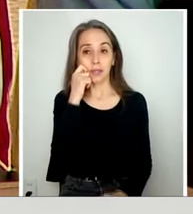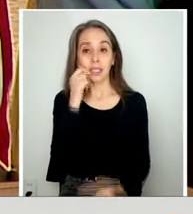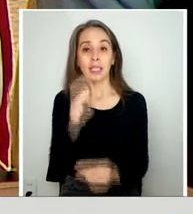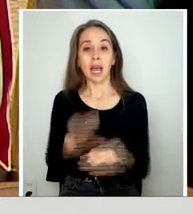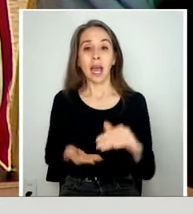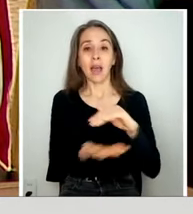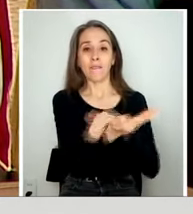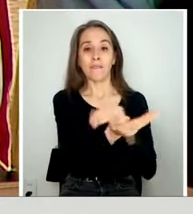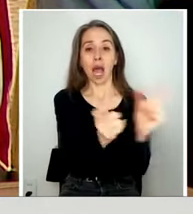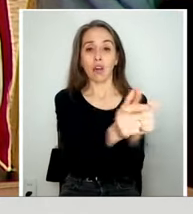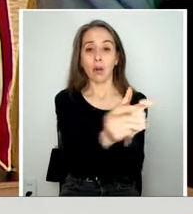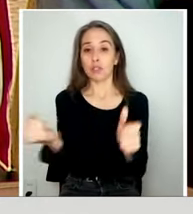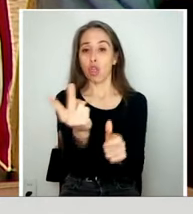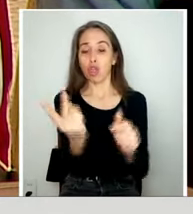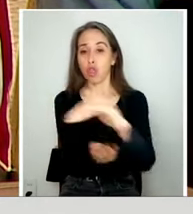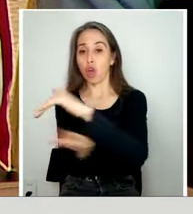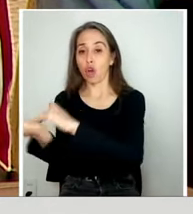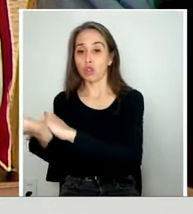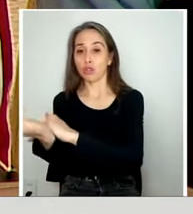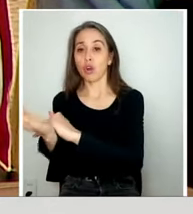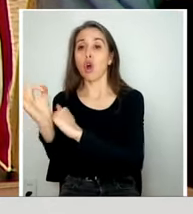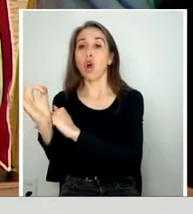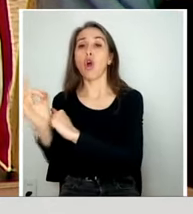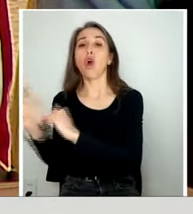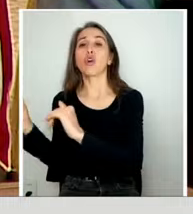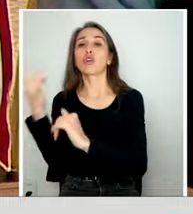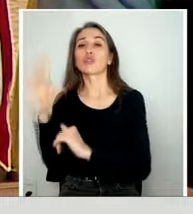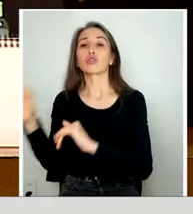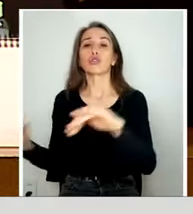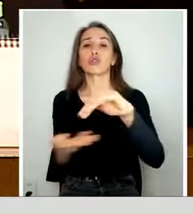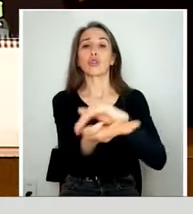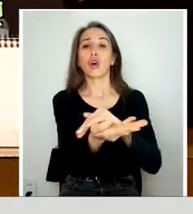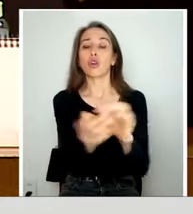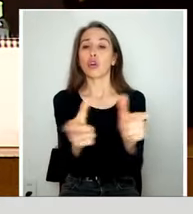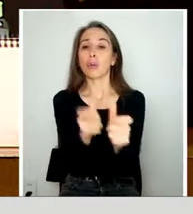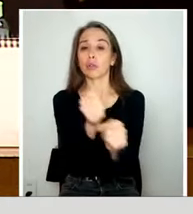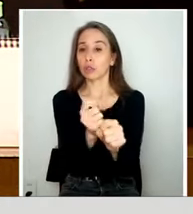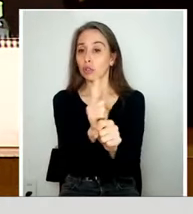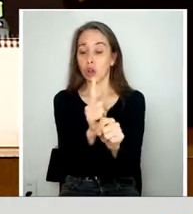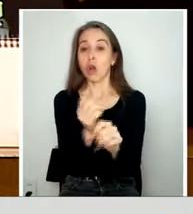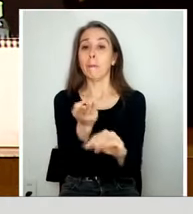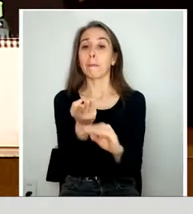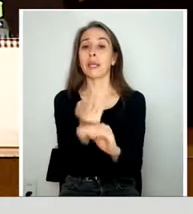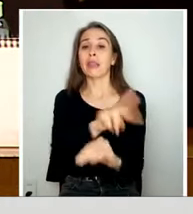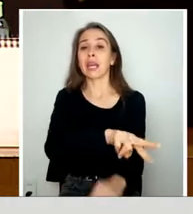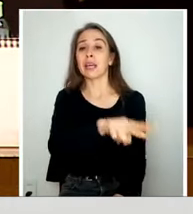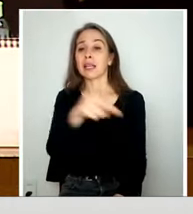solamente o se traspasaría a la comisión de trabajo es un traslado diputados